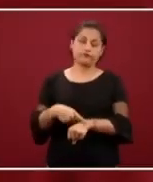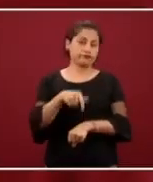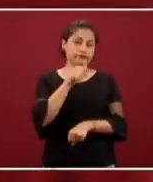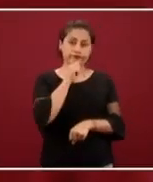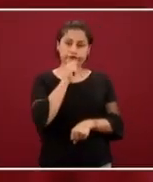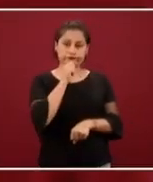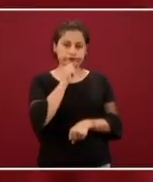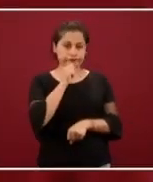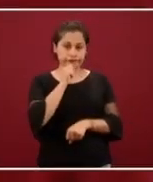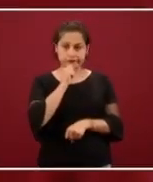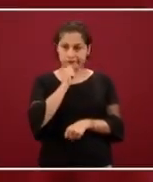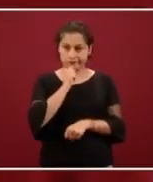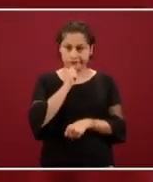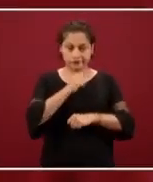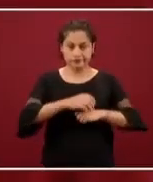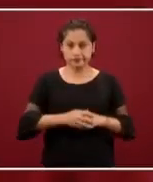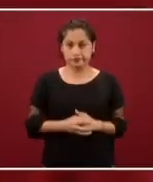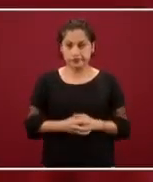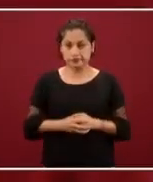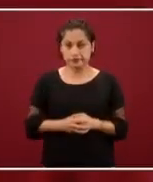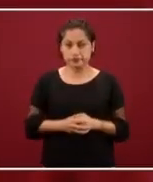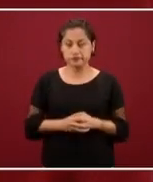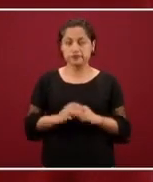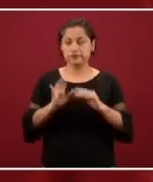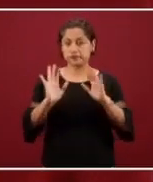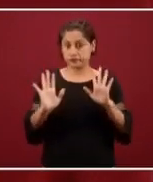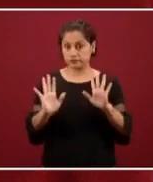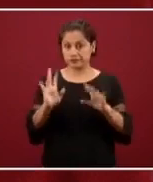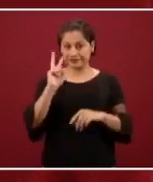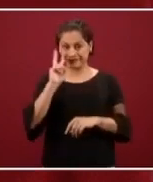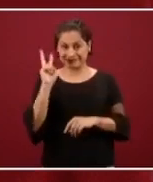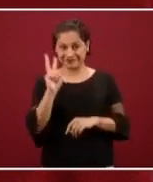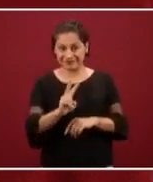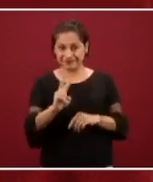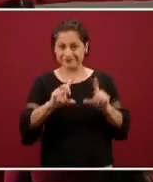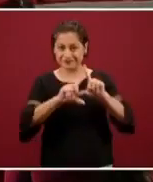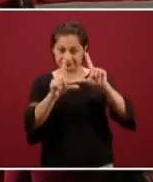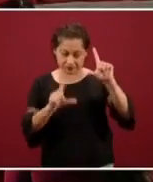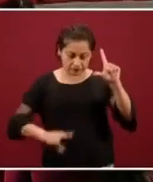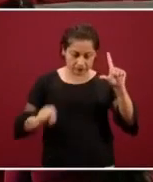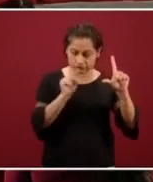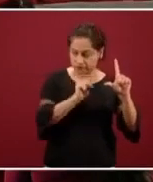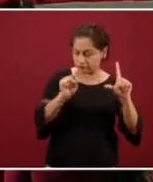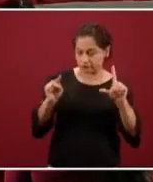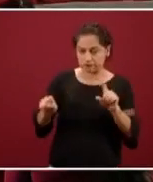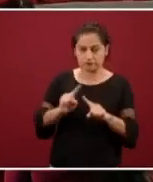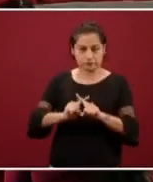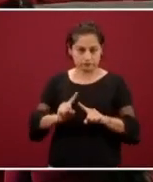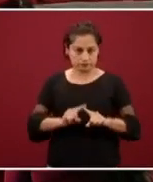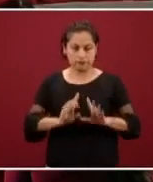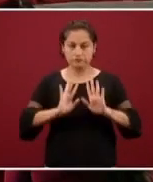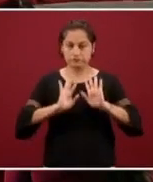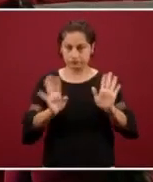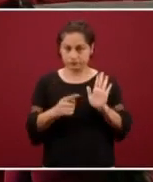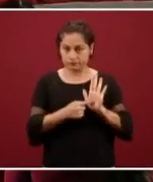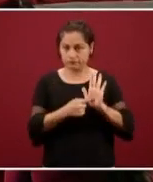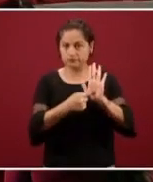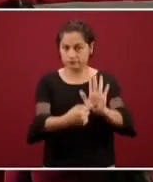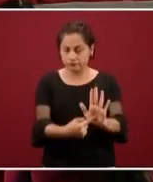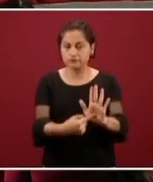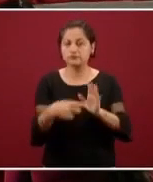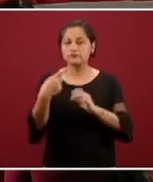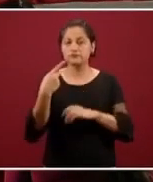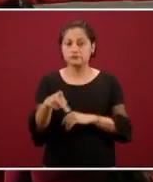¿no? el momento, como vemos en el panorama nacional, también tenemos ahí, como ustedes conocen